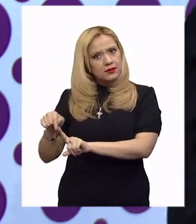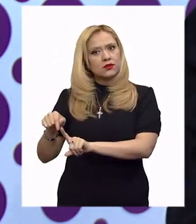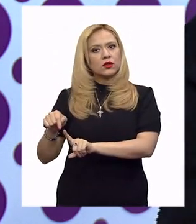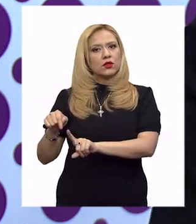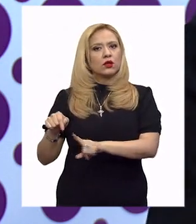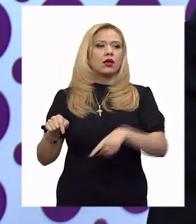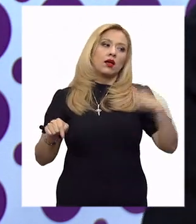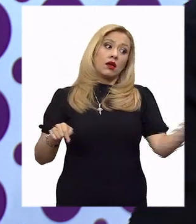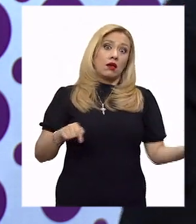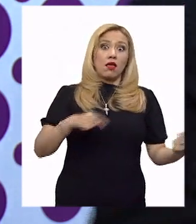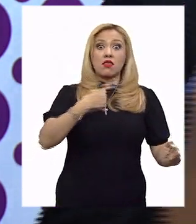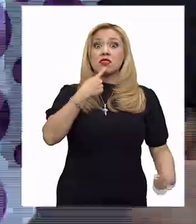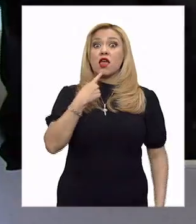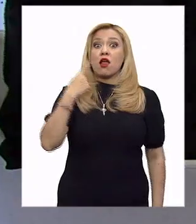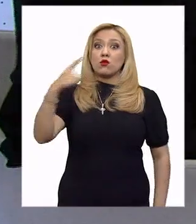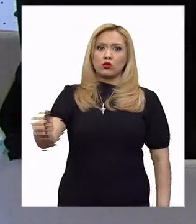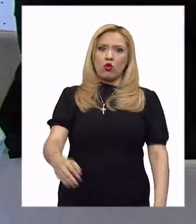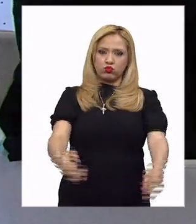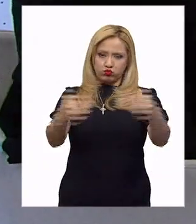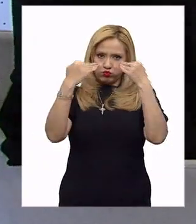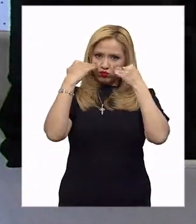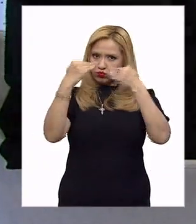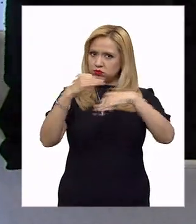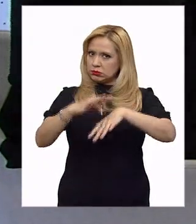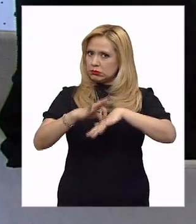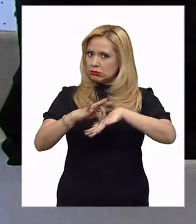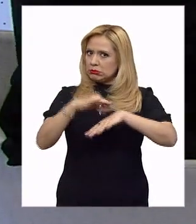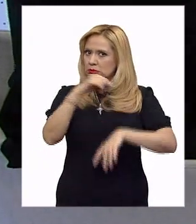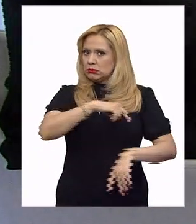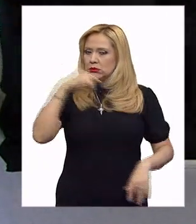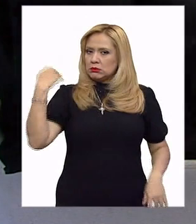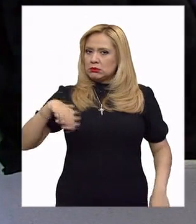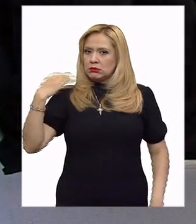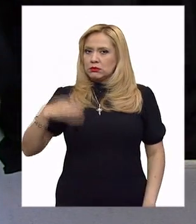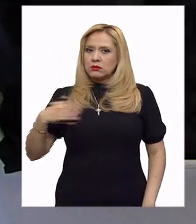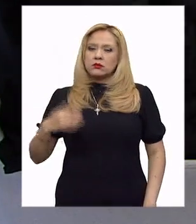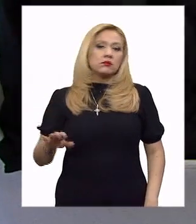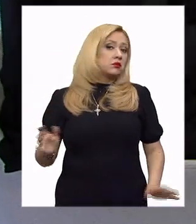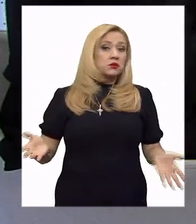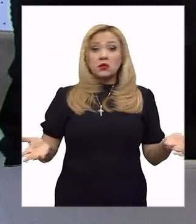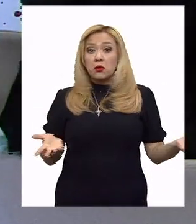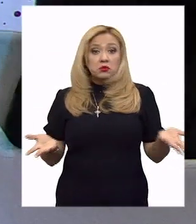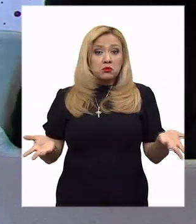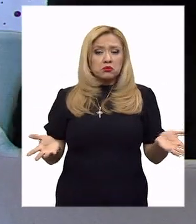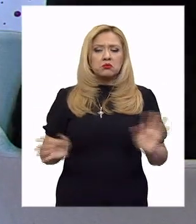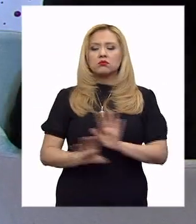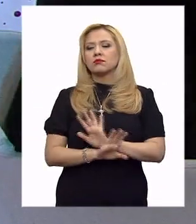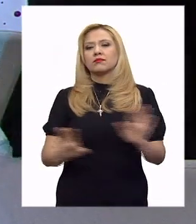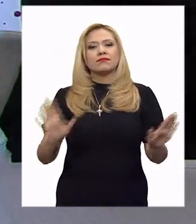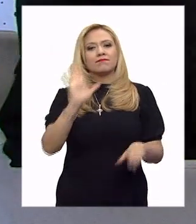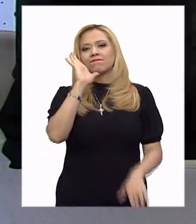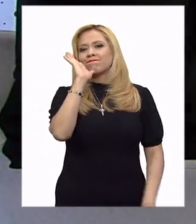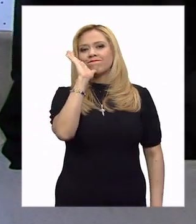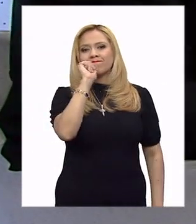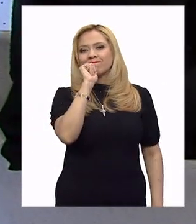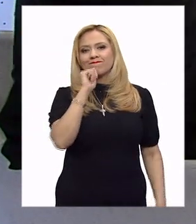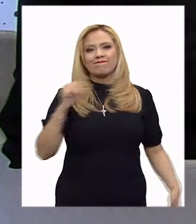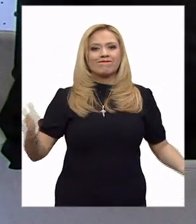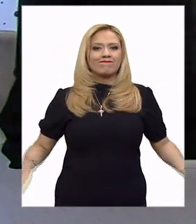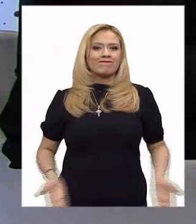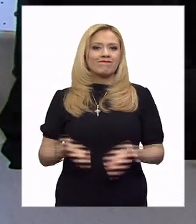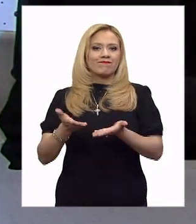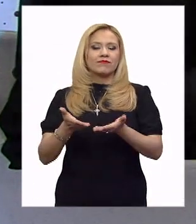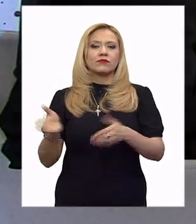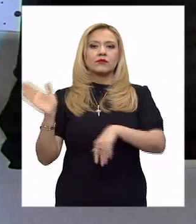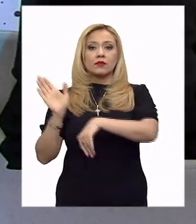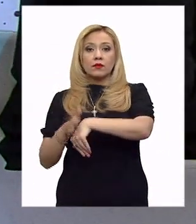del denunciante o del testigo, que es toda otra cosa. Claro. ¿No? Pero si no, no podemos dar esto, ¿no? Y además estas